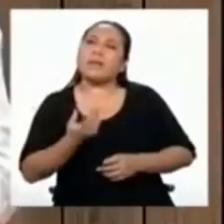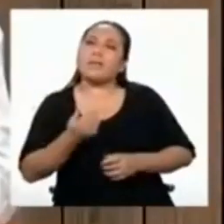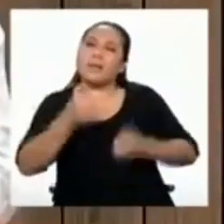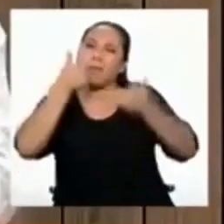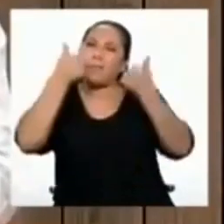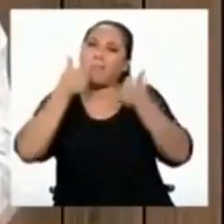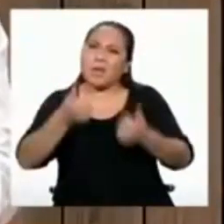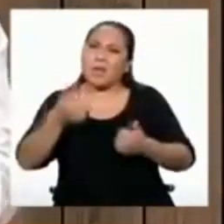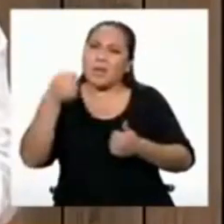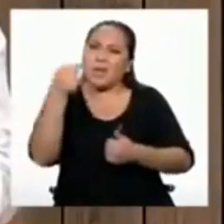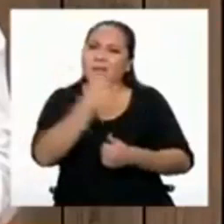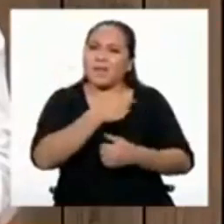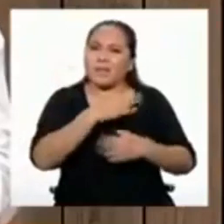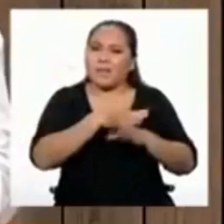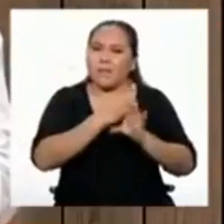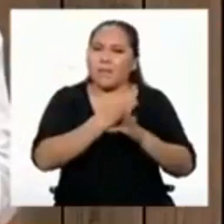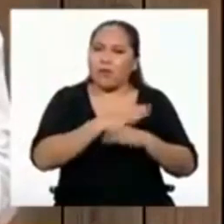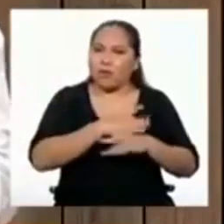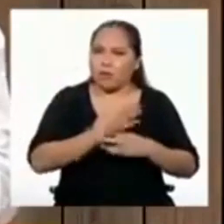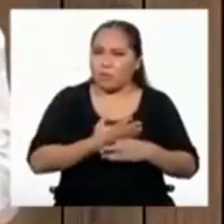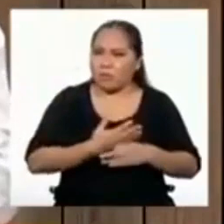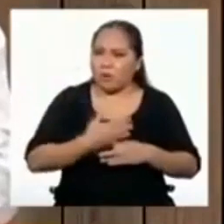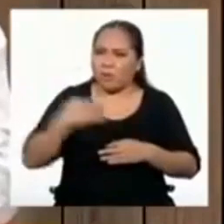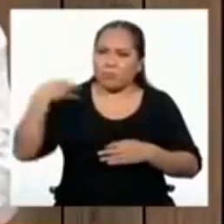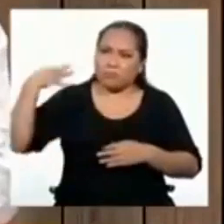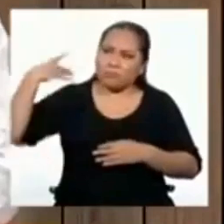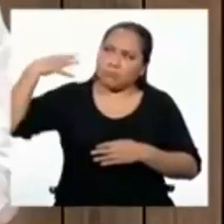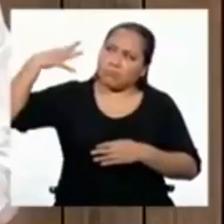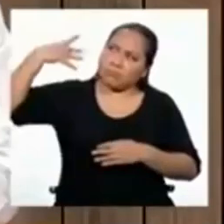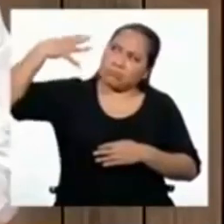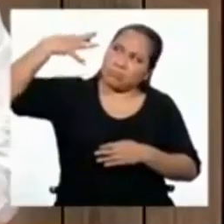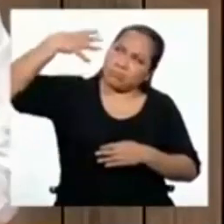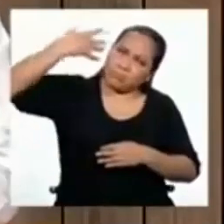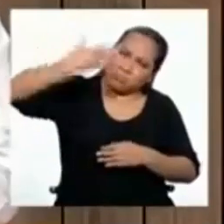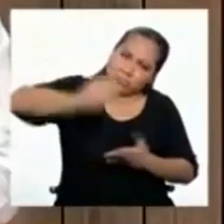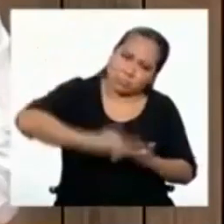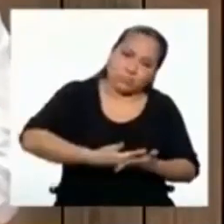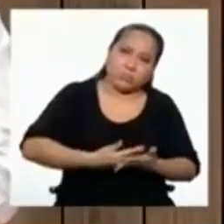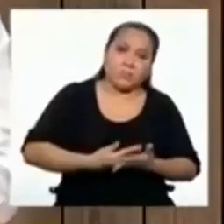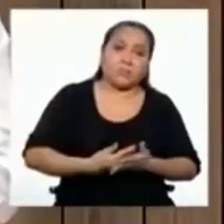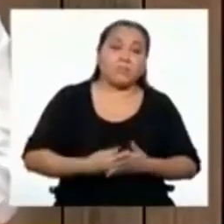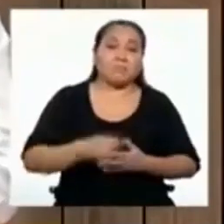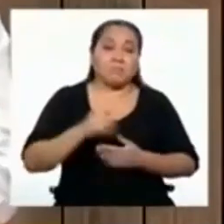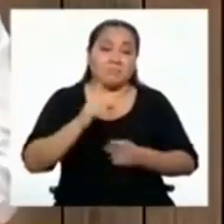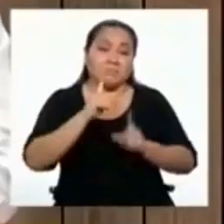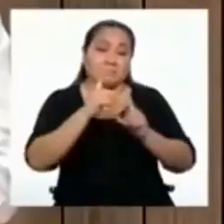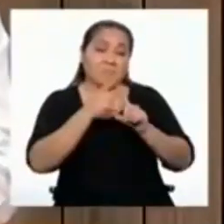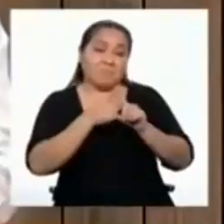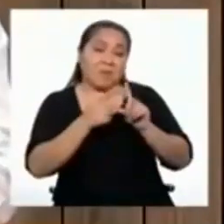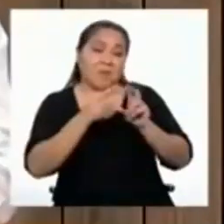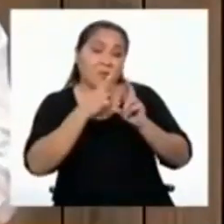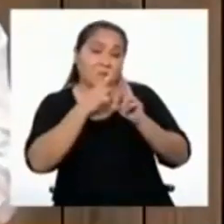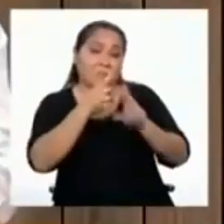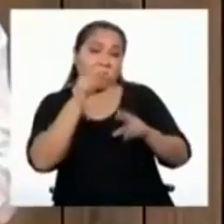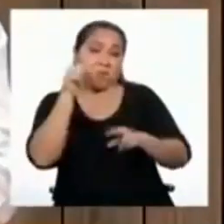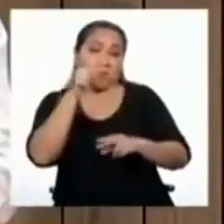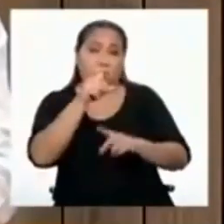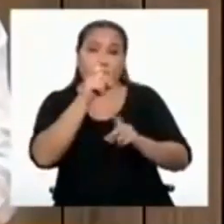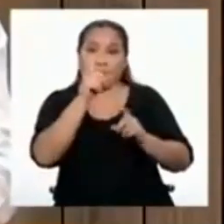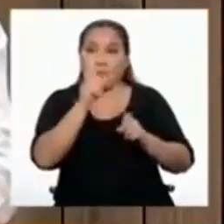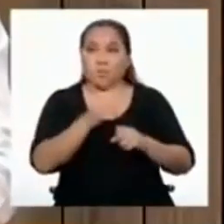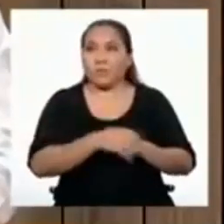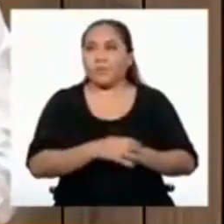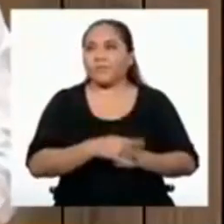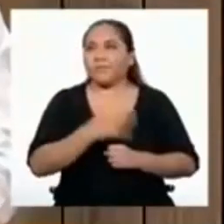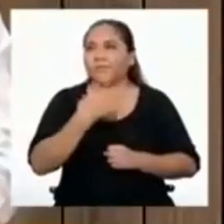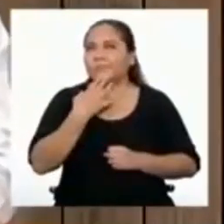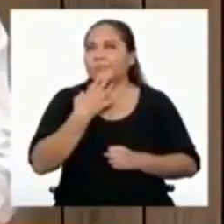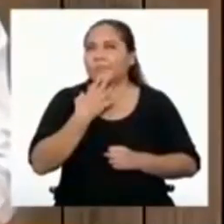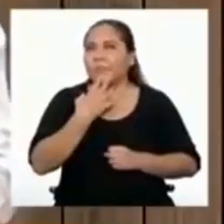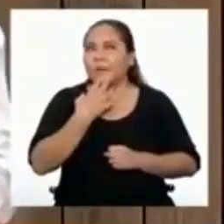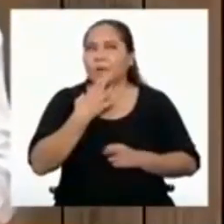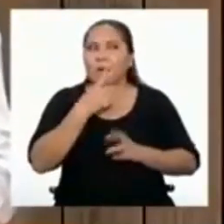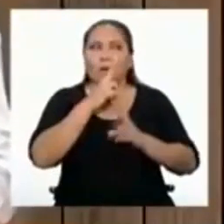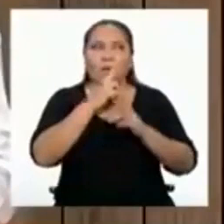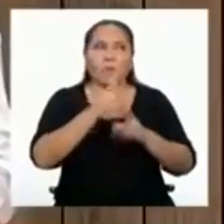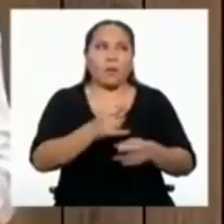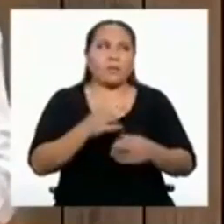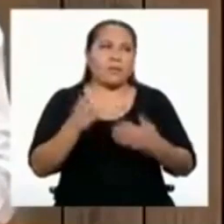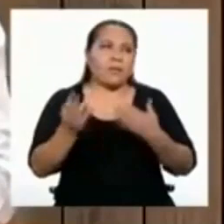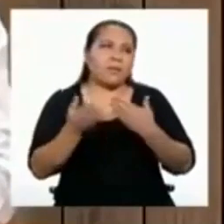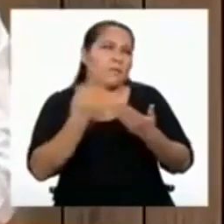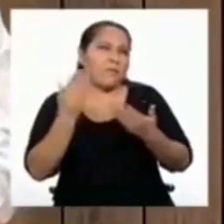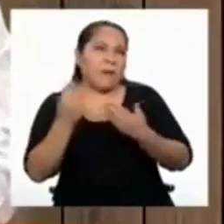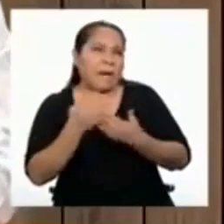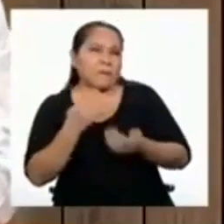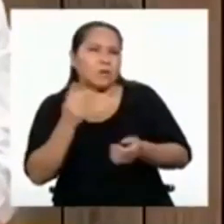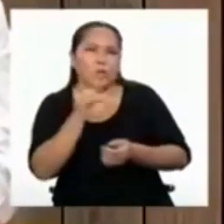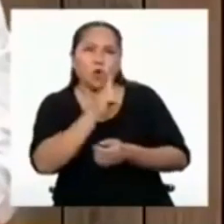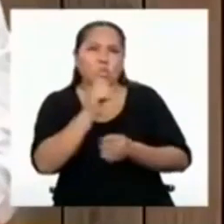sido este sistema a lo largo de nuestra historia. Respecto a tu pregunta, no sé si la respuesta está en que sea más fácil o